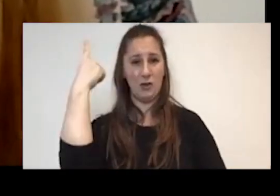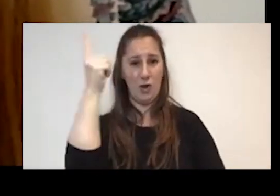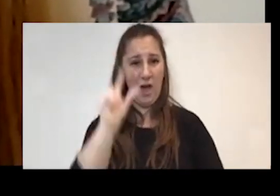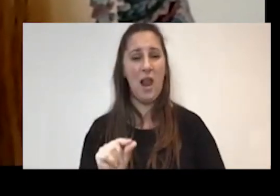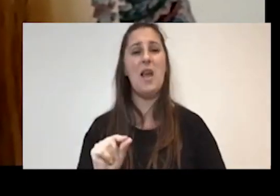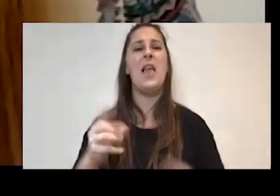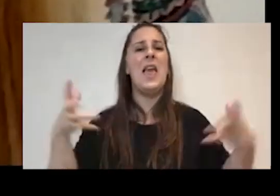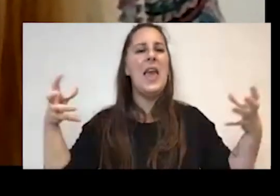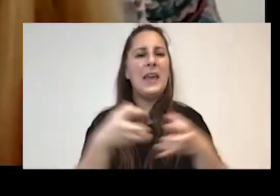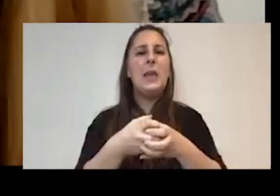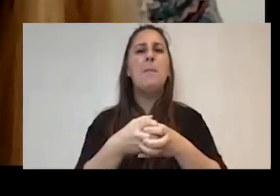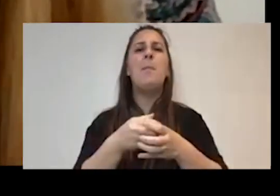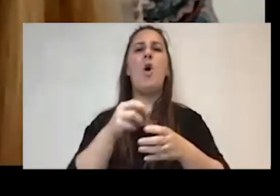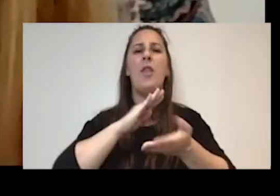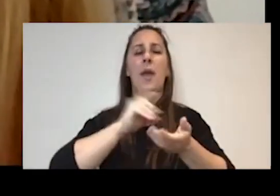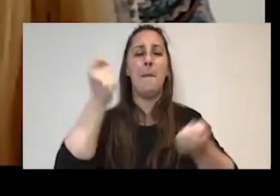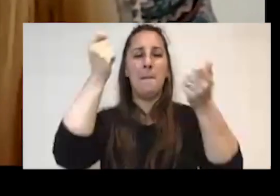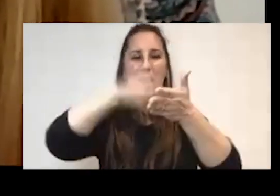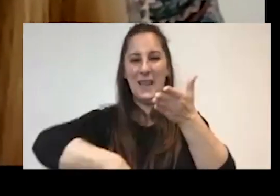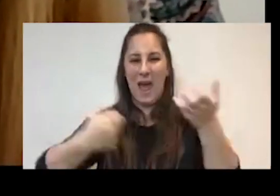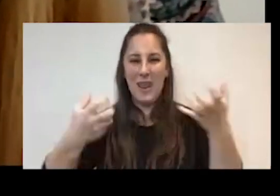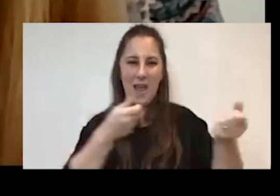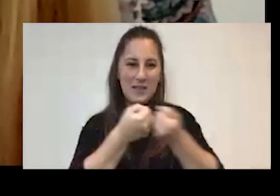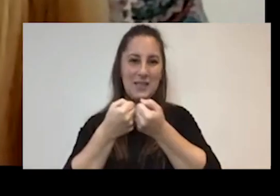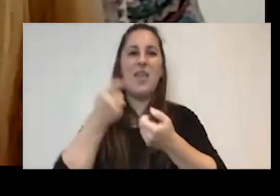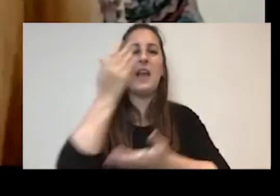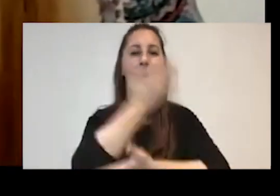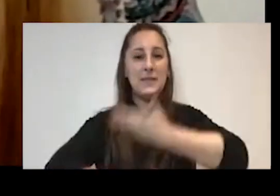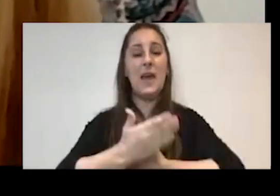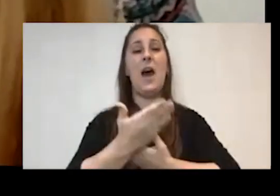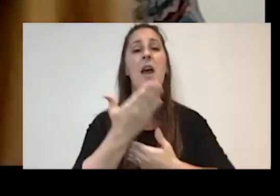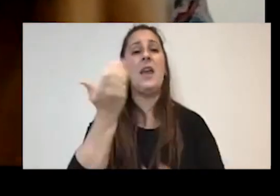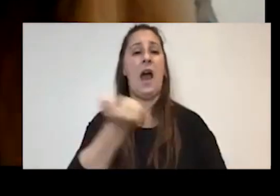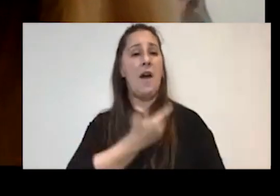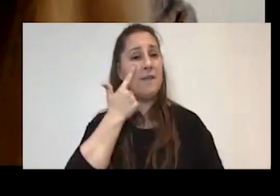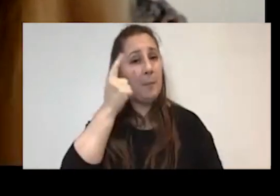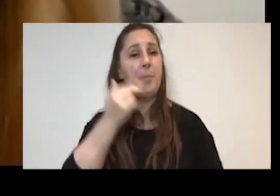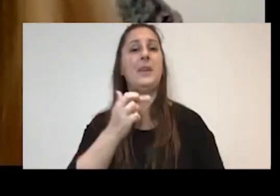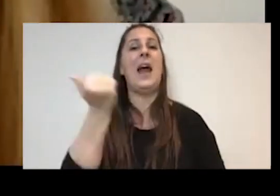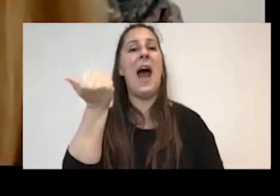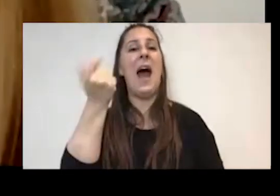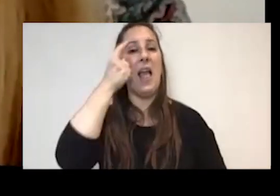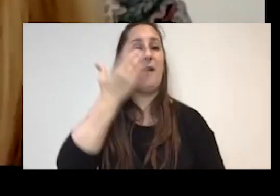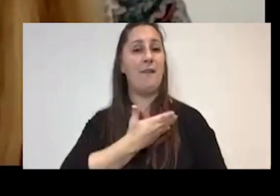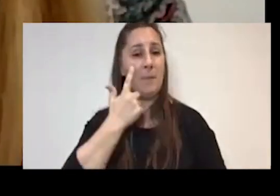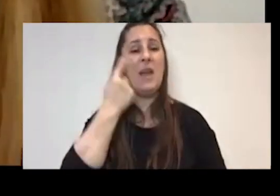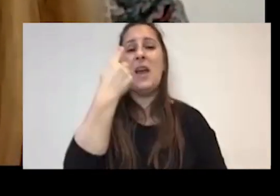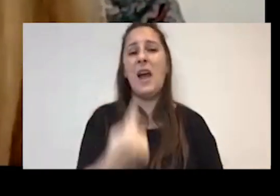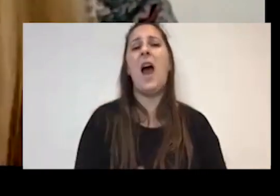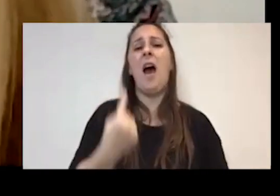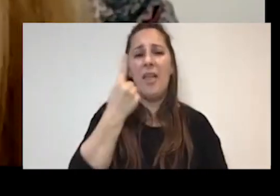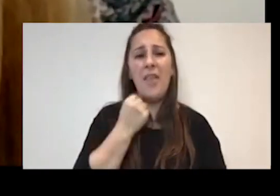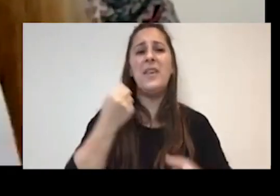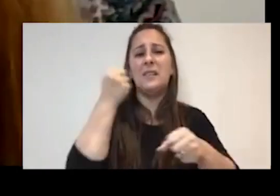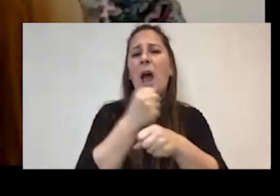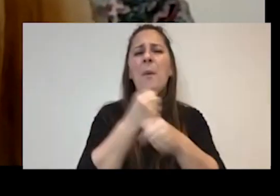el equipo de la Comisión Paritaria de Discapacidad y Servicio Social de AFIP y AEFIP, que día a día